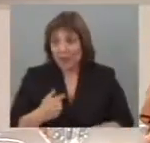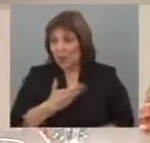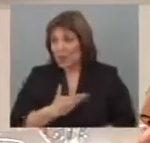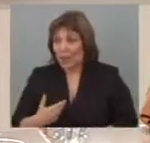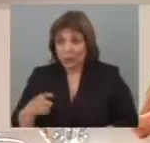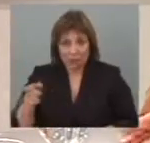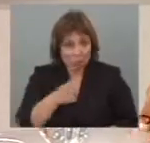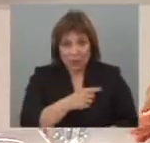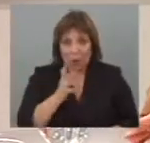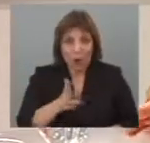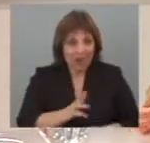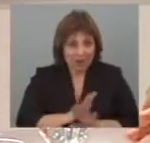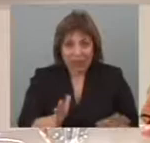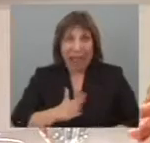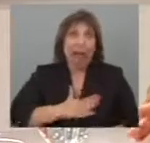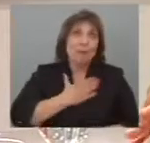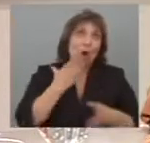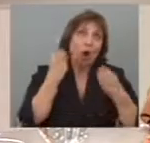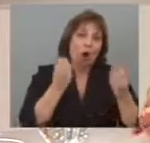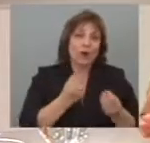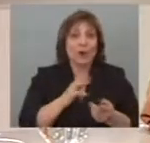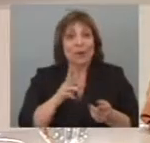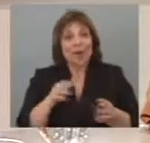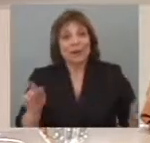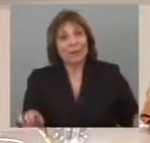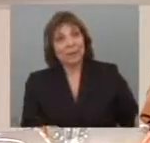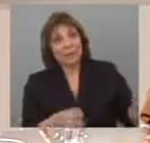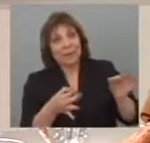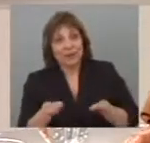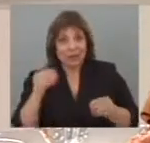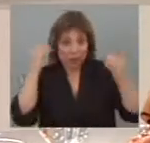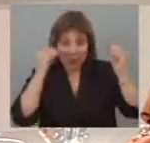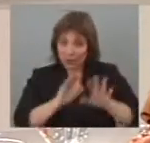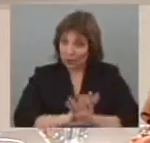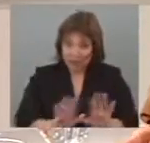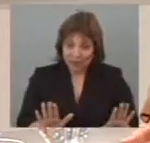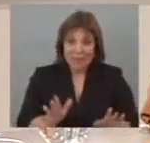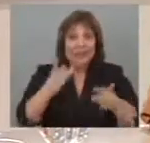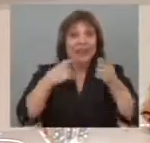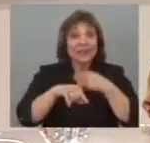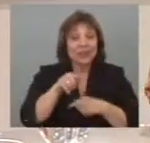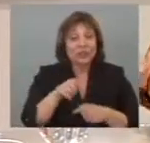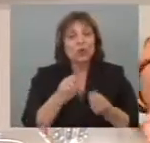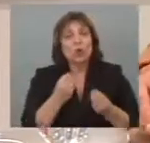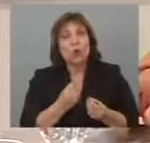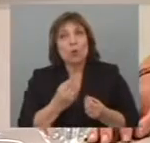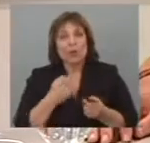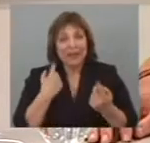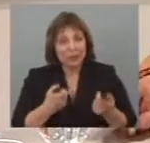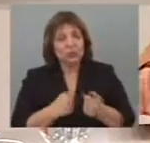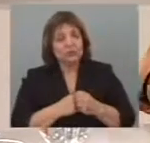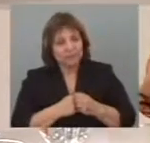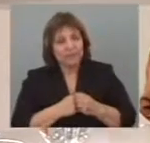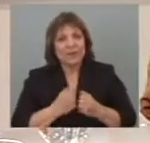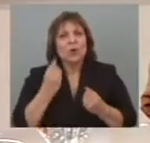nadie, además de esto del amor romántico no trabajamos mucho, pero además, ¿cómo resolvemos el conflicto? Claro. ¿Y cuál es la pirámide de la